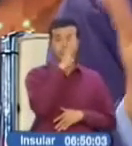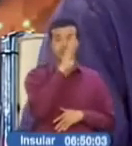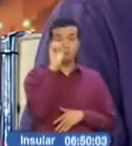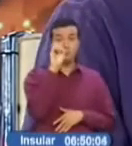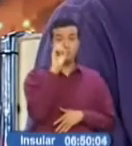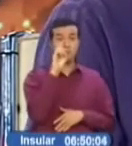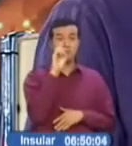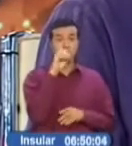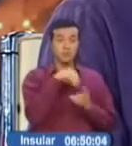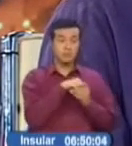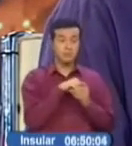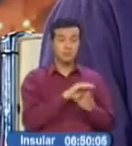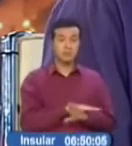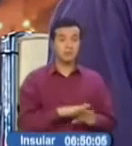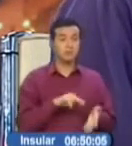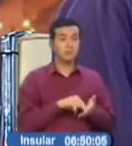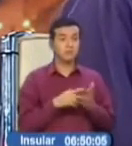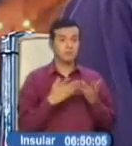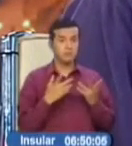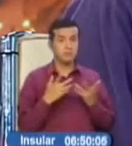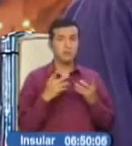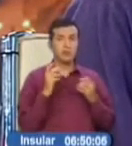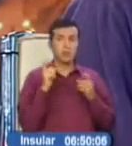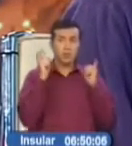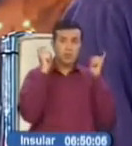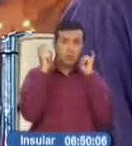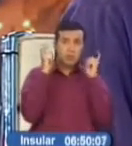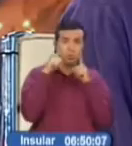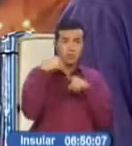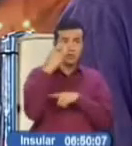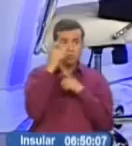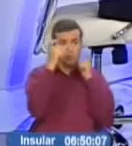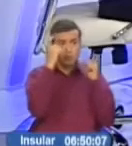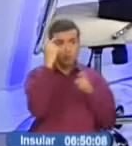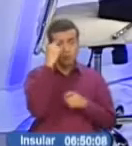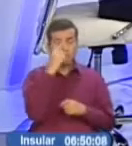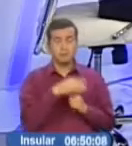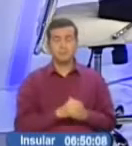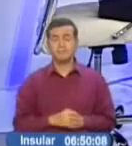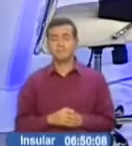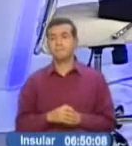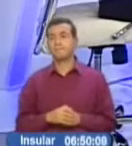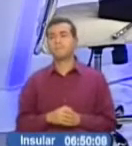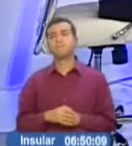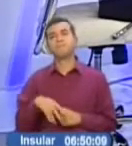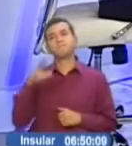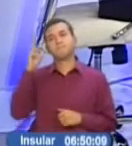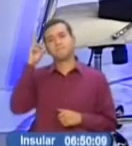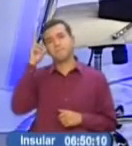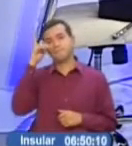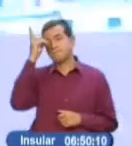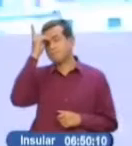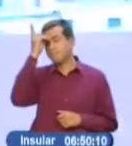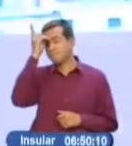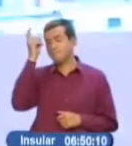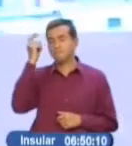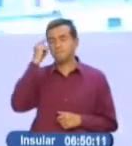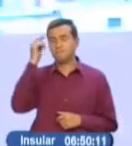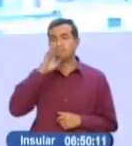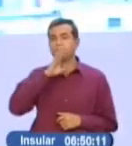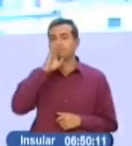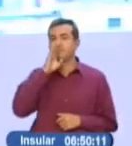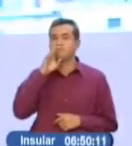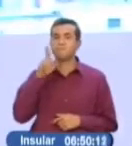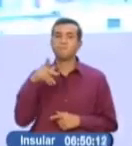el consolidado. Es decir, ¿va a haber capacidad de maniobra para el próximo gobierno? Bueno, yo creo que la deuda hay que verlo siempre como